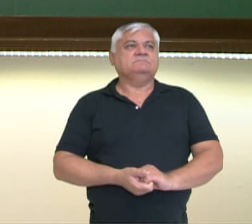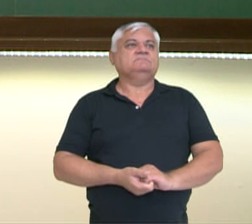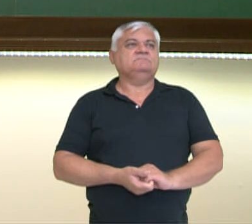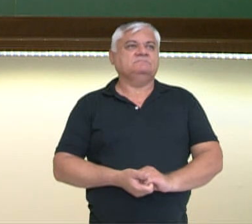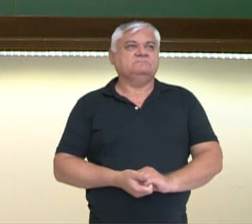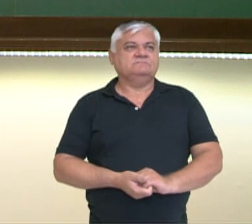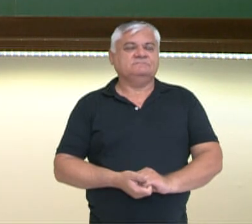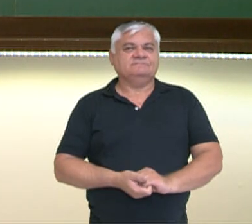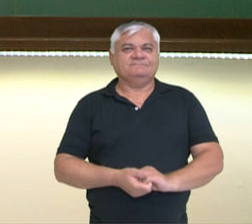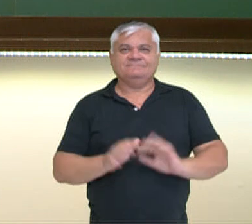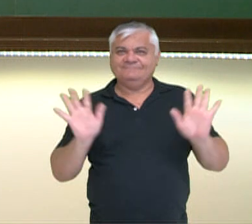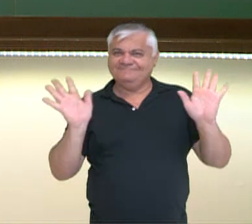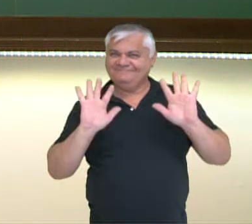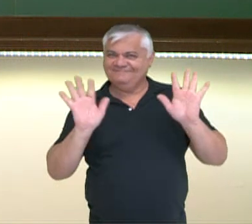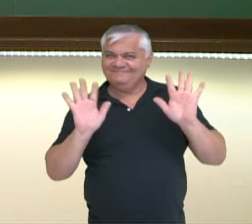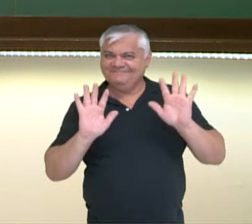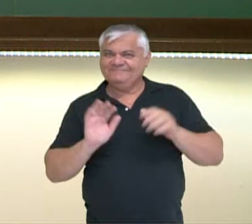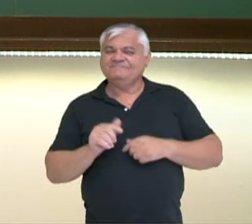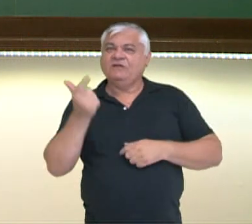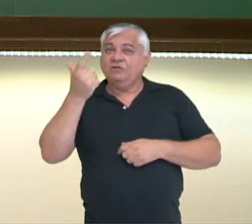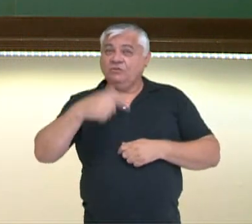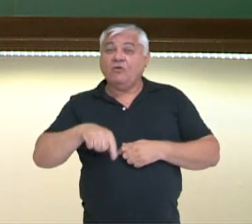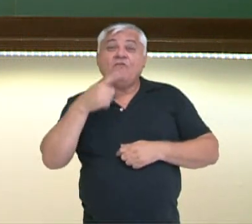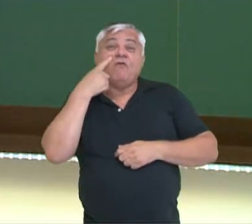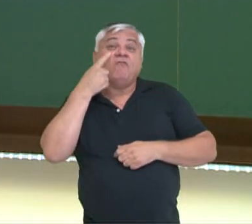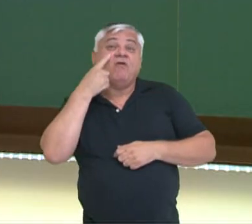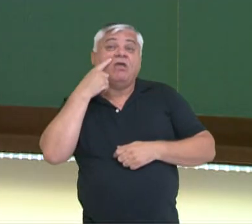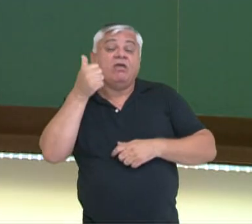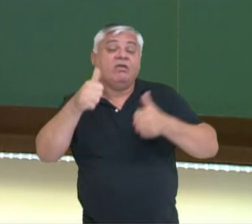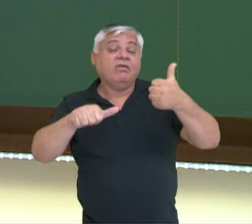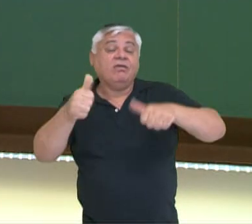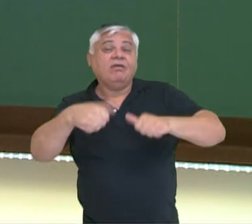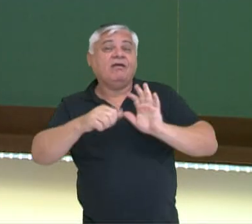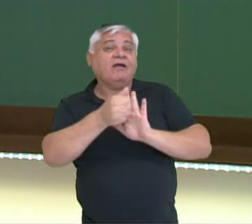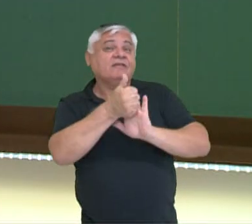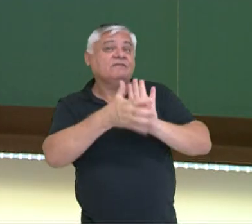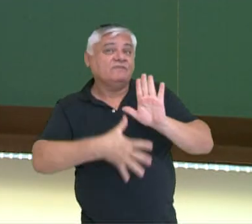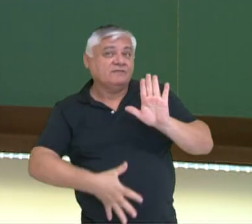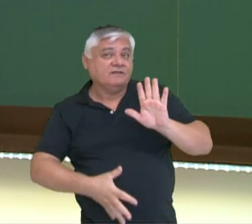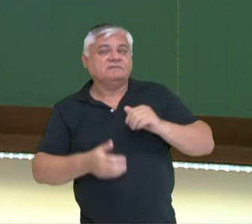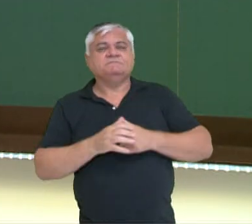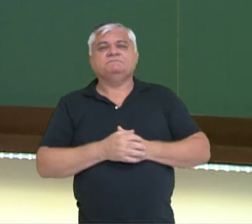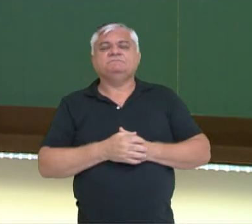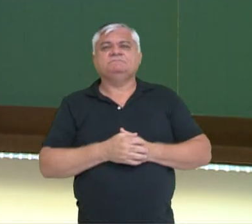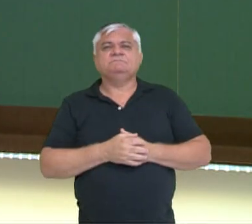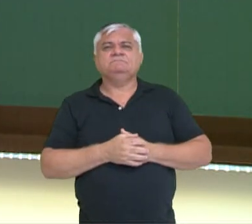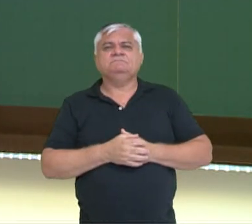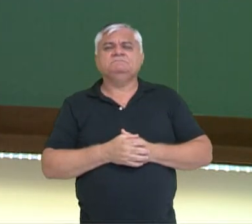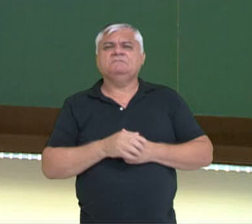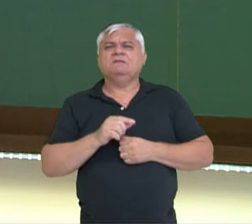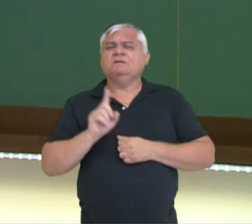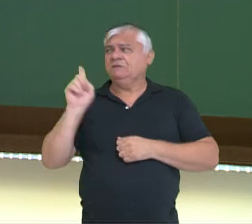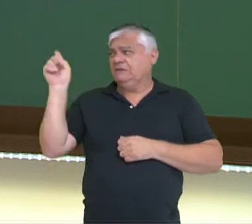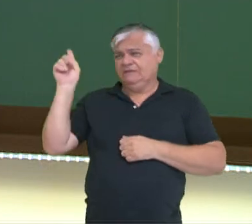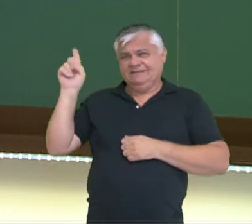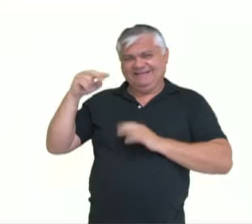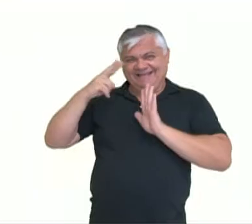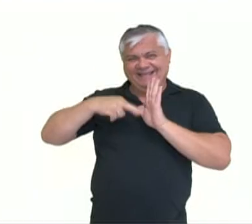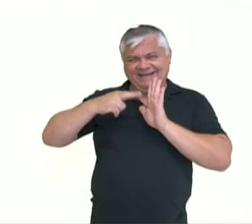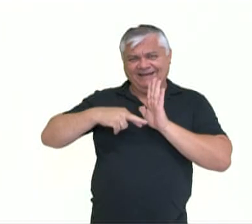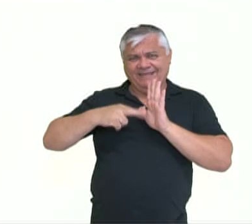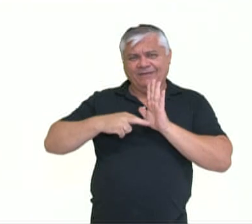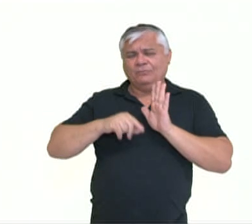Muy bien, chicos, vamos a nuestra corrección entonces, a ver cómo se queda. ¿Cuál es el sentido del verso